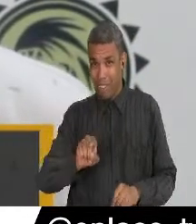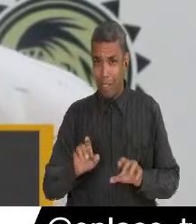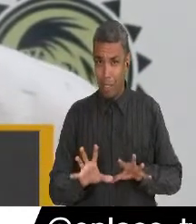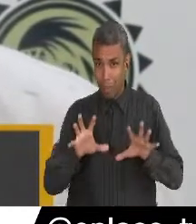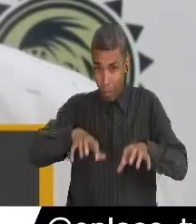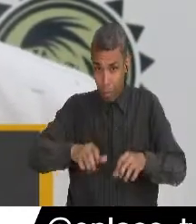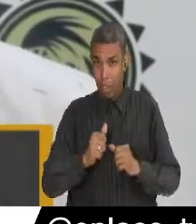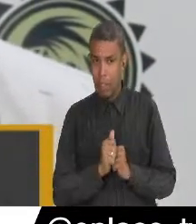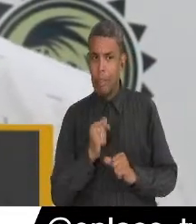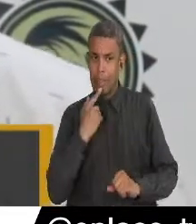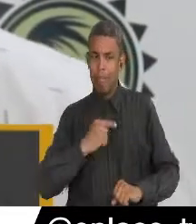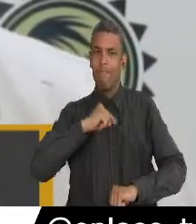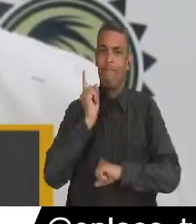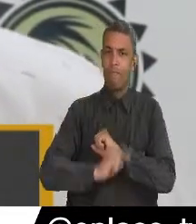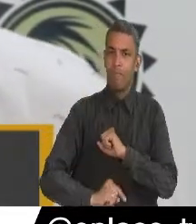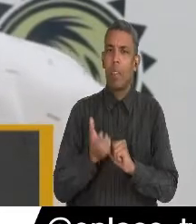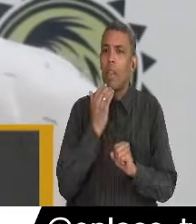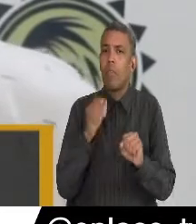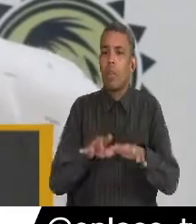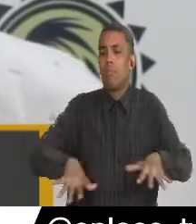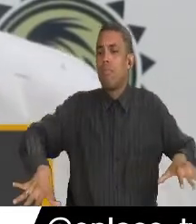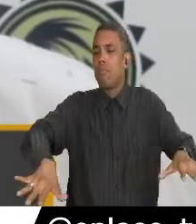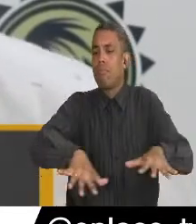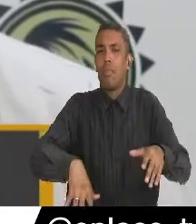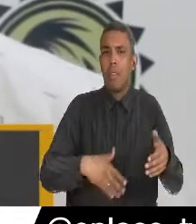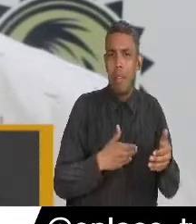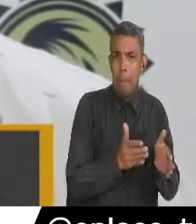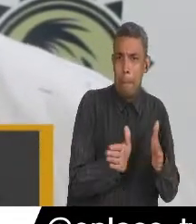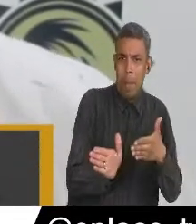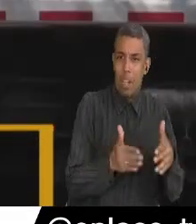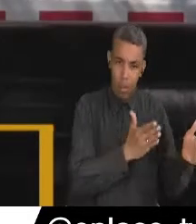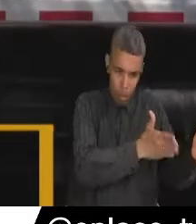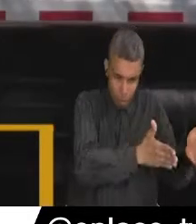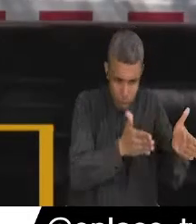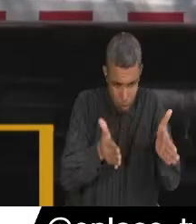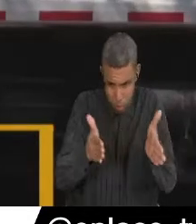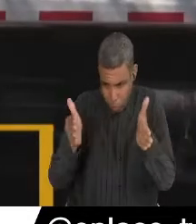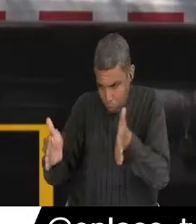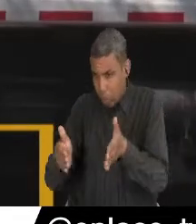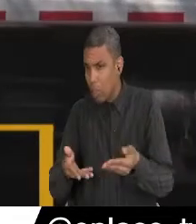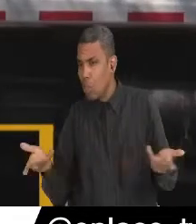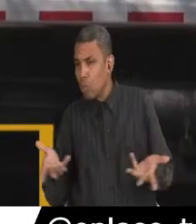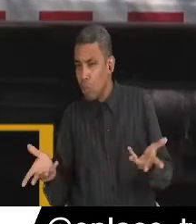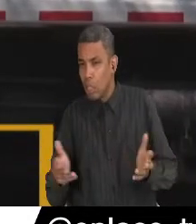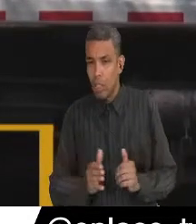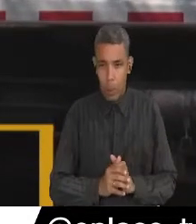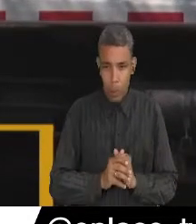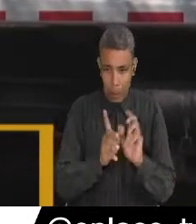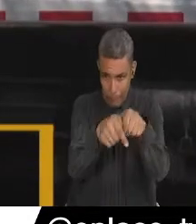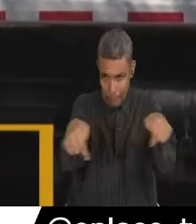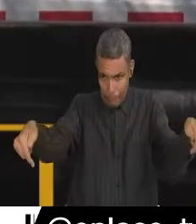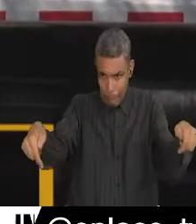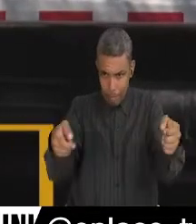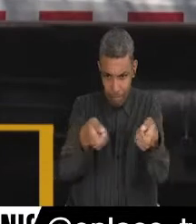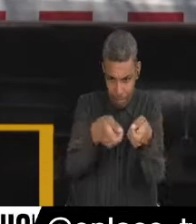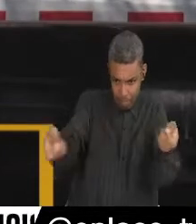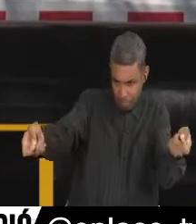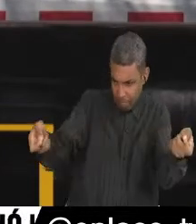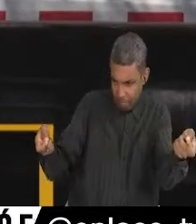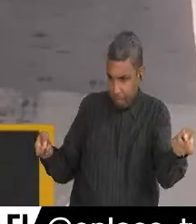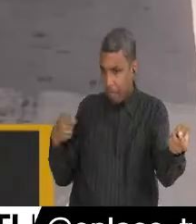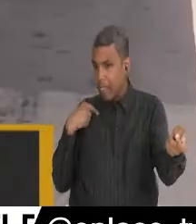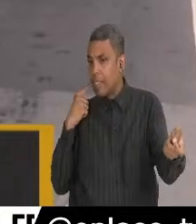ordenamiento territorial nos determina un sitio donde podríamos depositar estos residuos. Precisamente porque